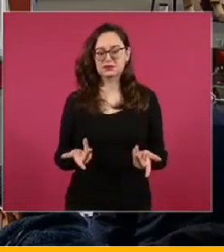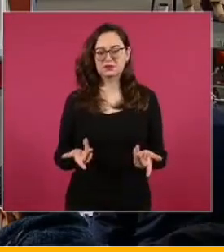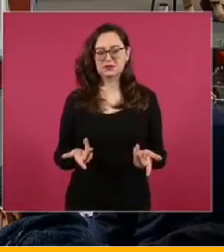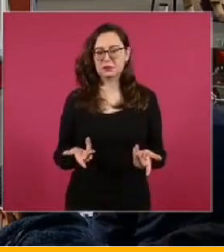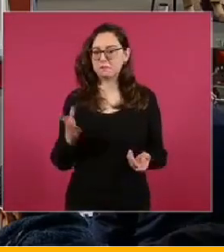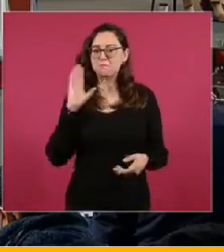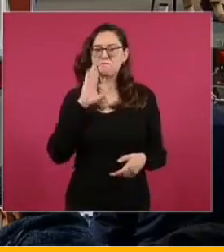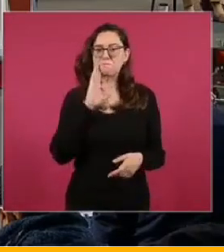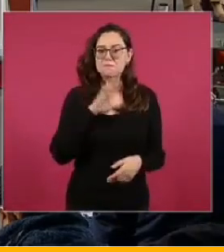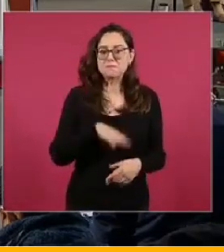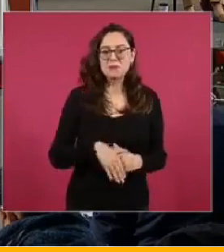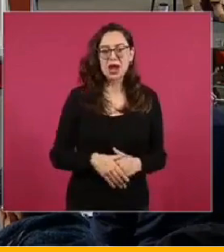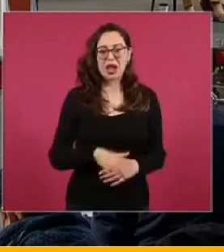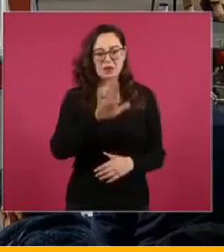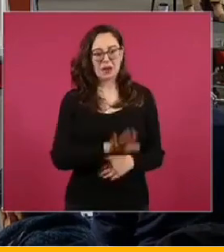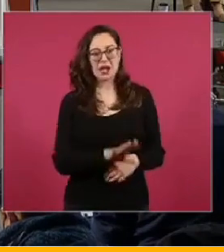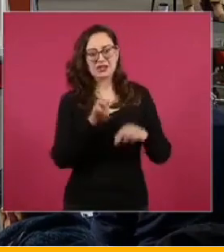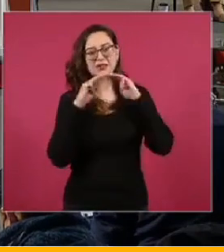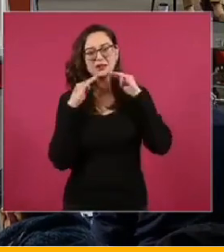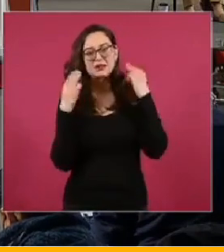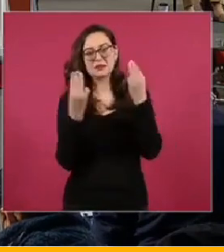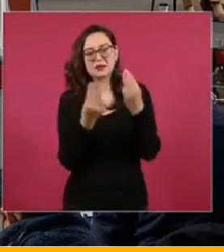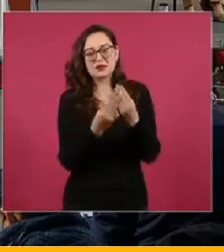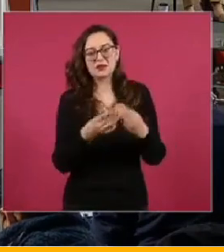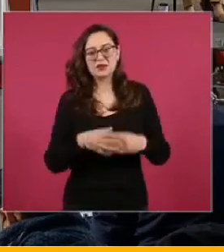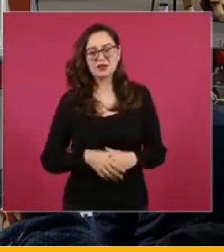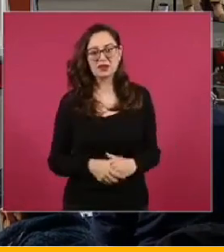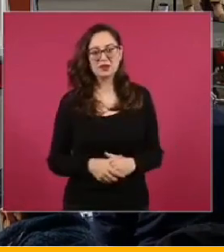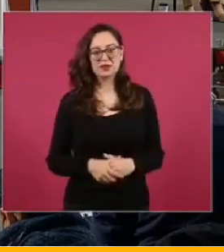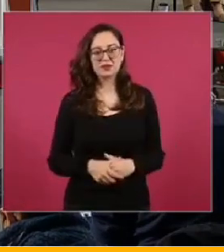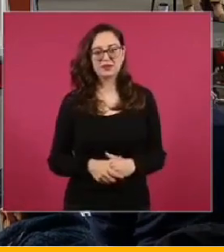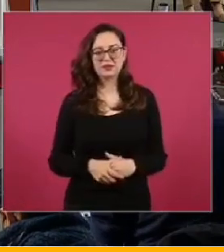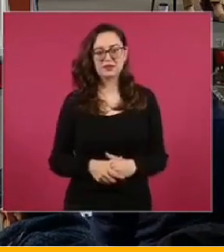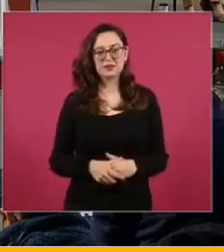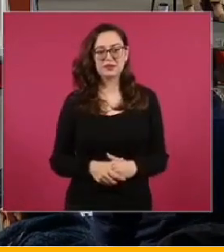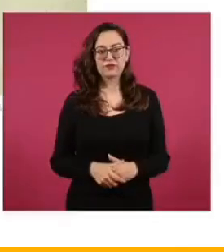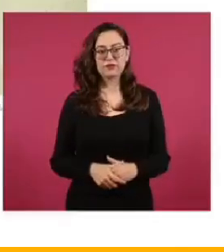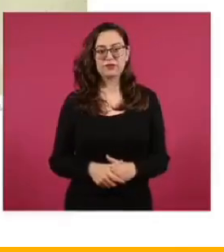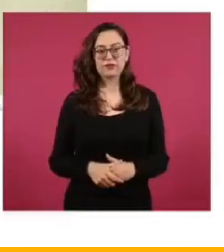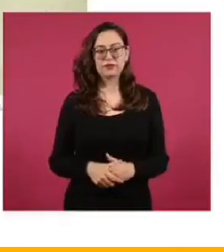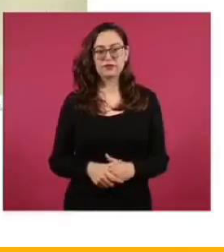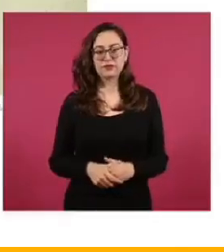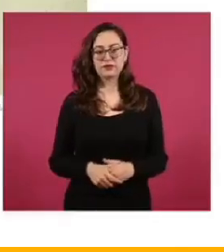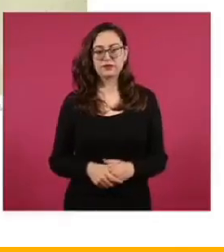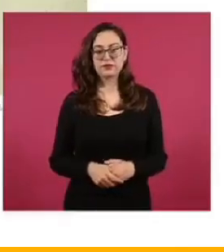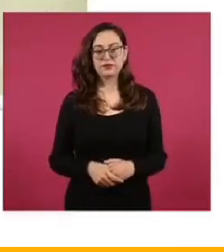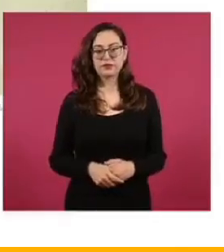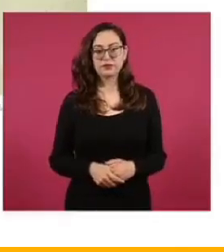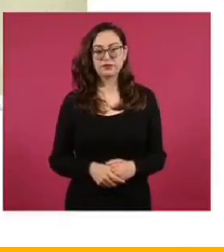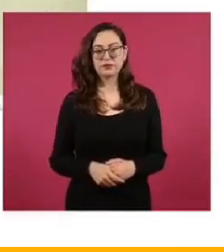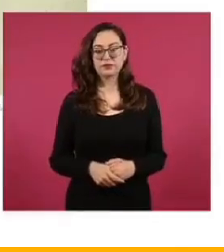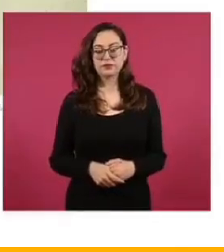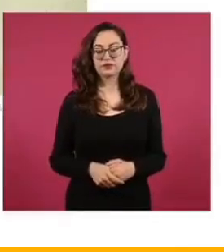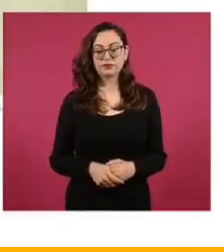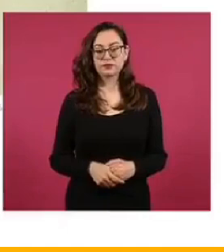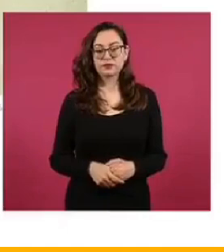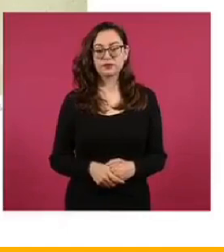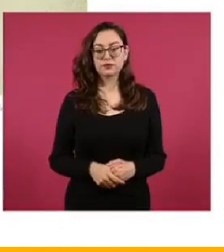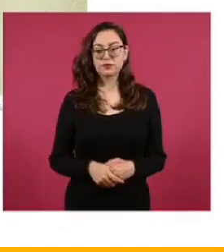actúa de manera mercenaria. Aquí está, miren, el Premio